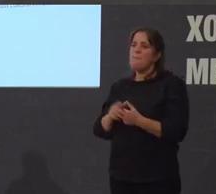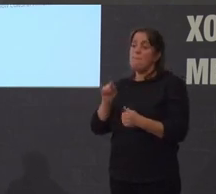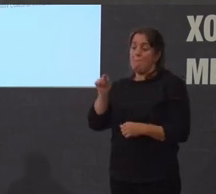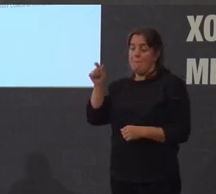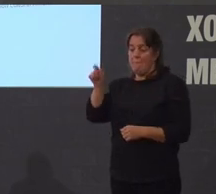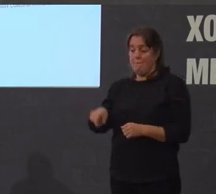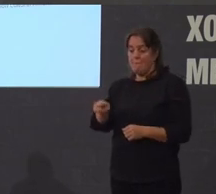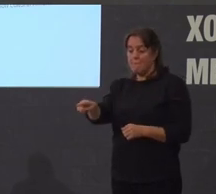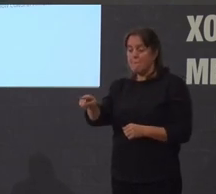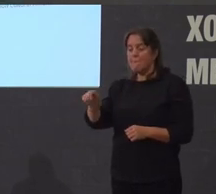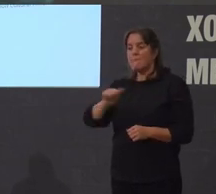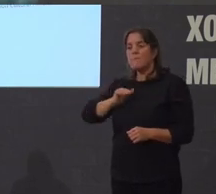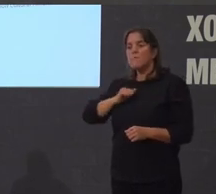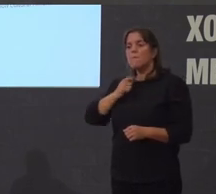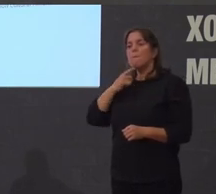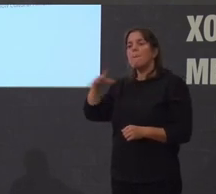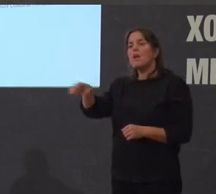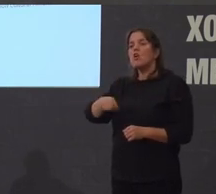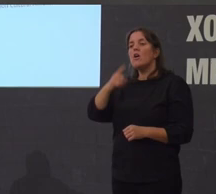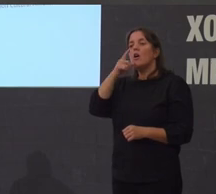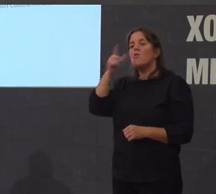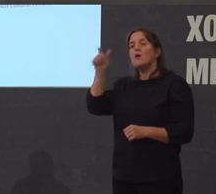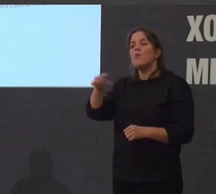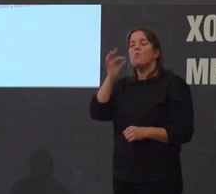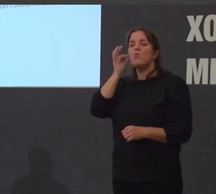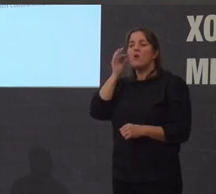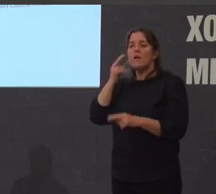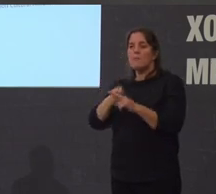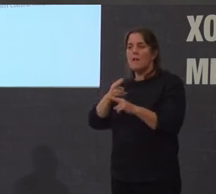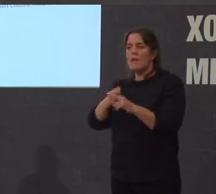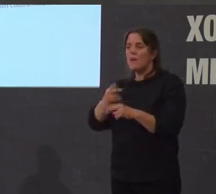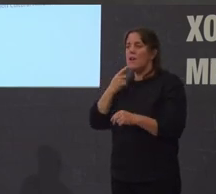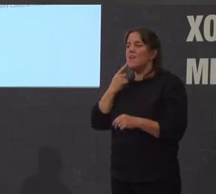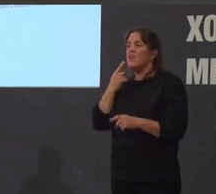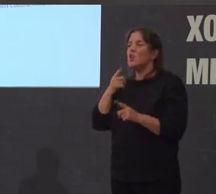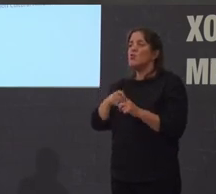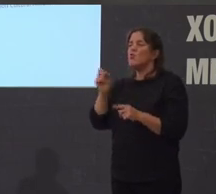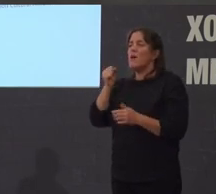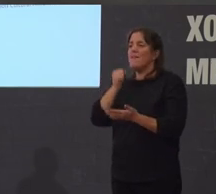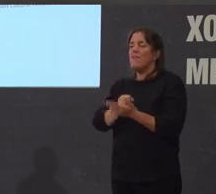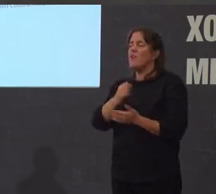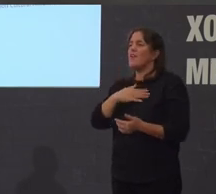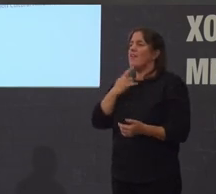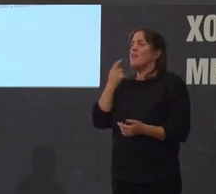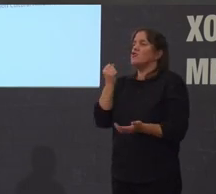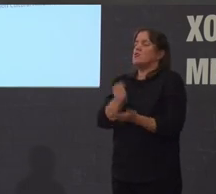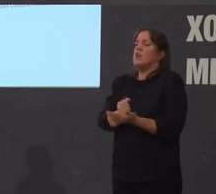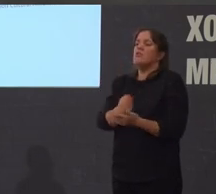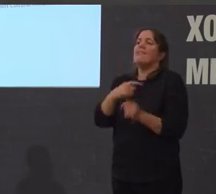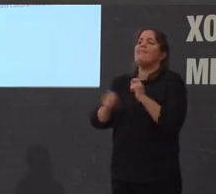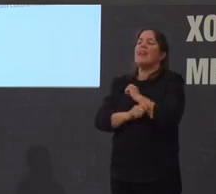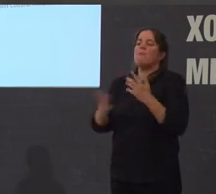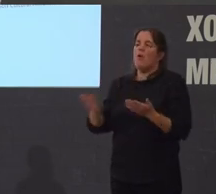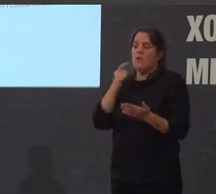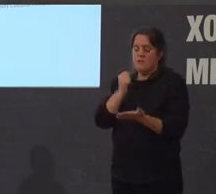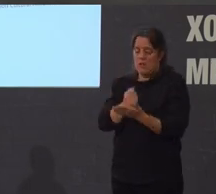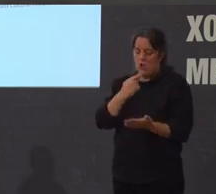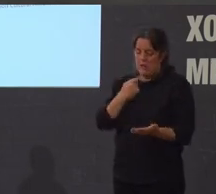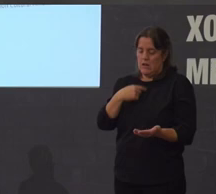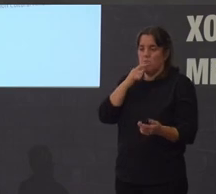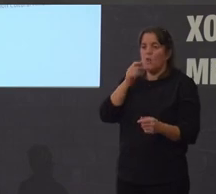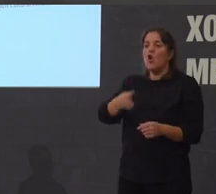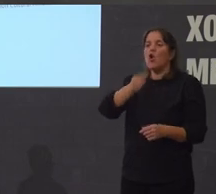una vez a una tabernera que no utilizamos celos a ver la trampa los celos como había te pega los dos